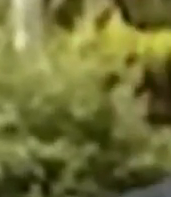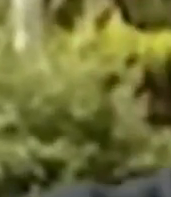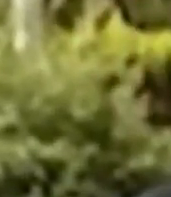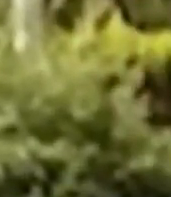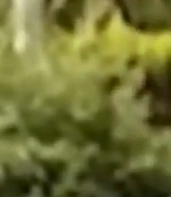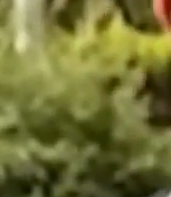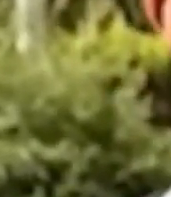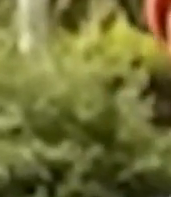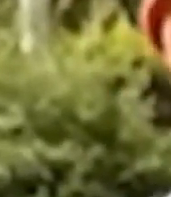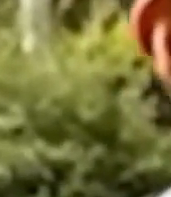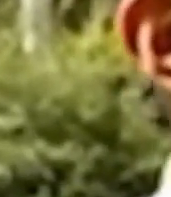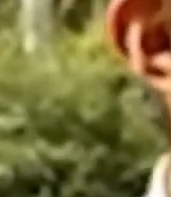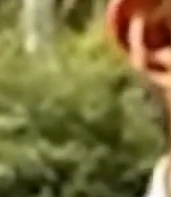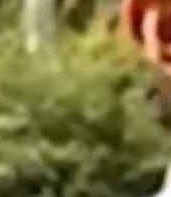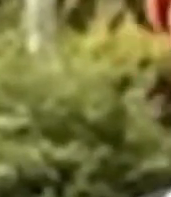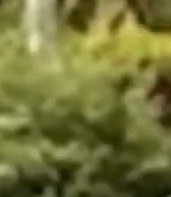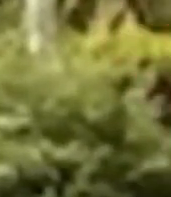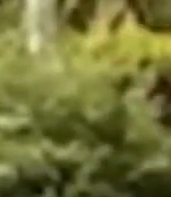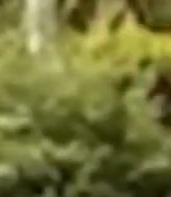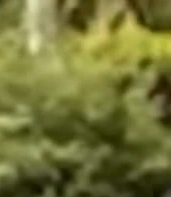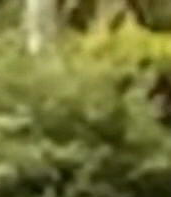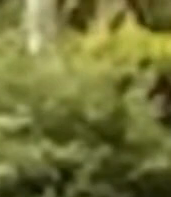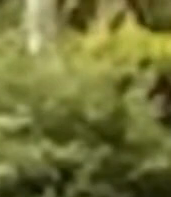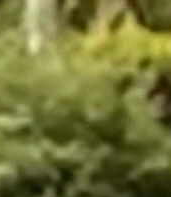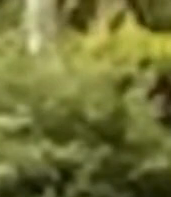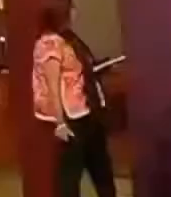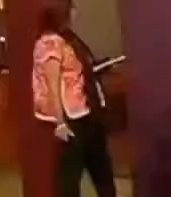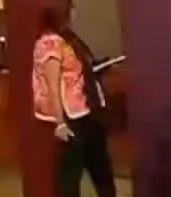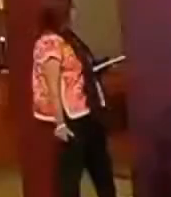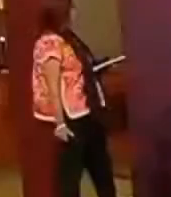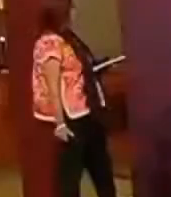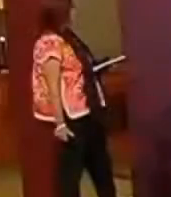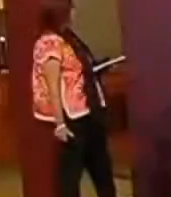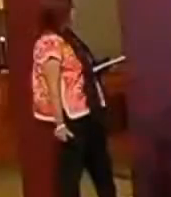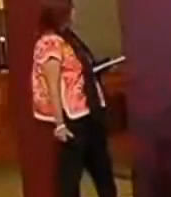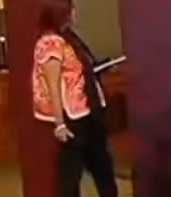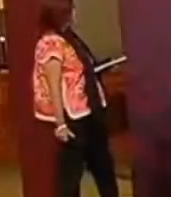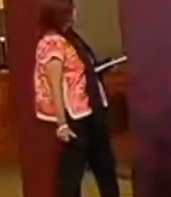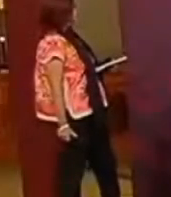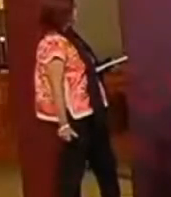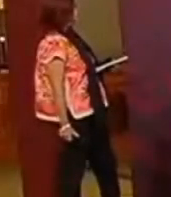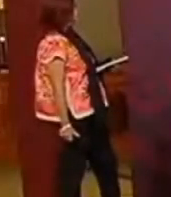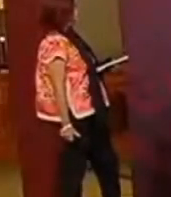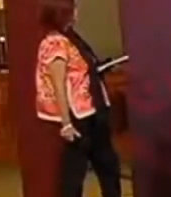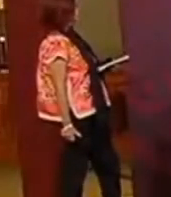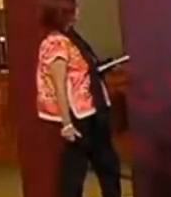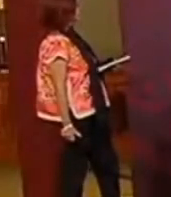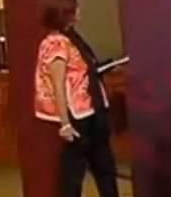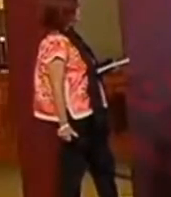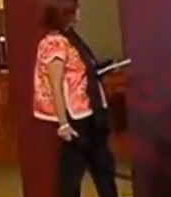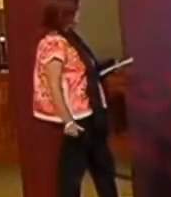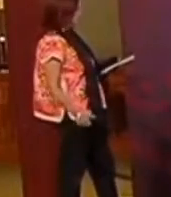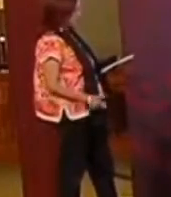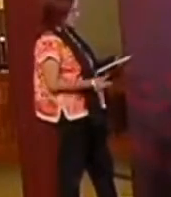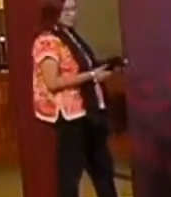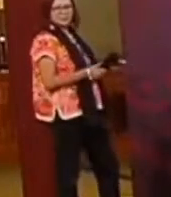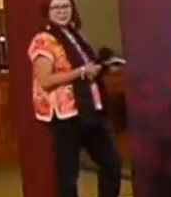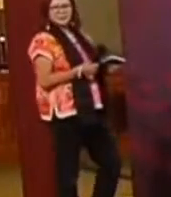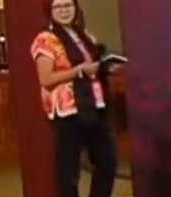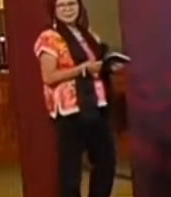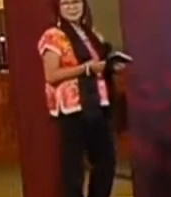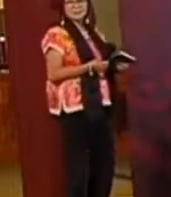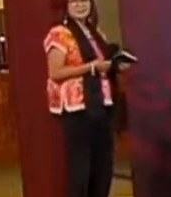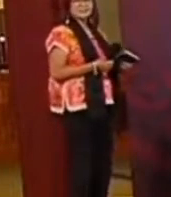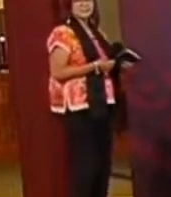ver que en la campaña decían que desde la primera te enganchas y esas cosas, pues digo, ¿qué? Porque sí se queda uno como que en shock, ¿no? Es lo que decía nuestro